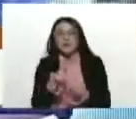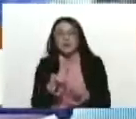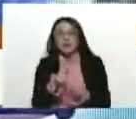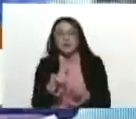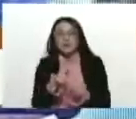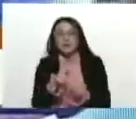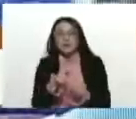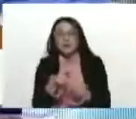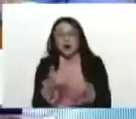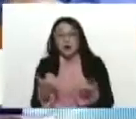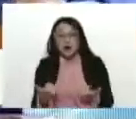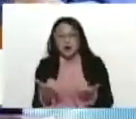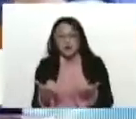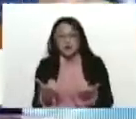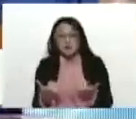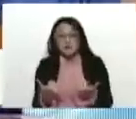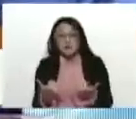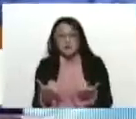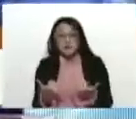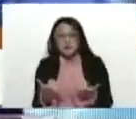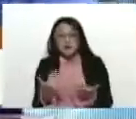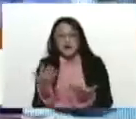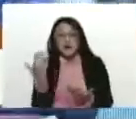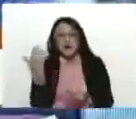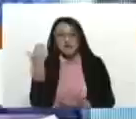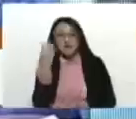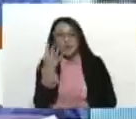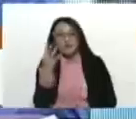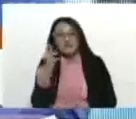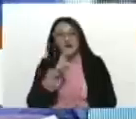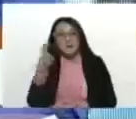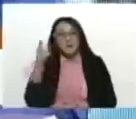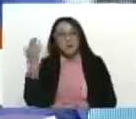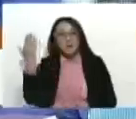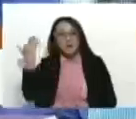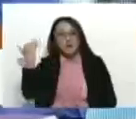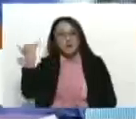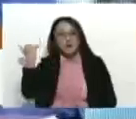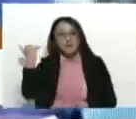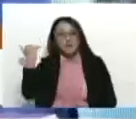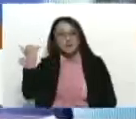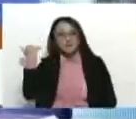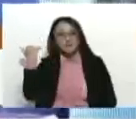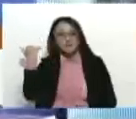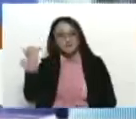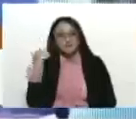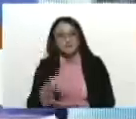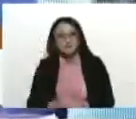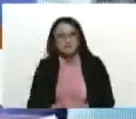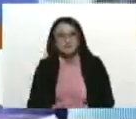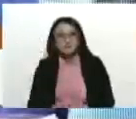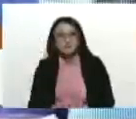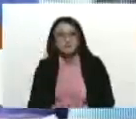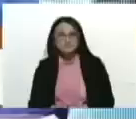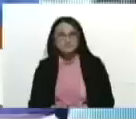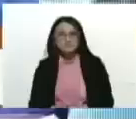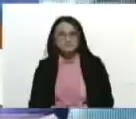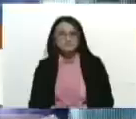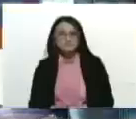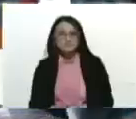ahorita y en la cuarta república y en la cuarta república